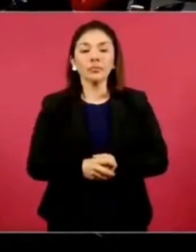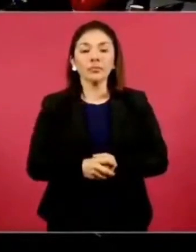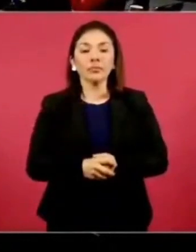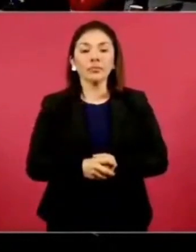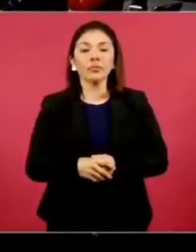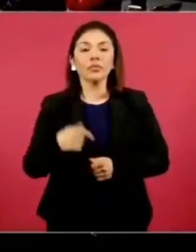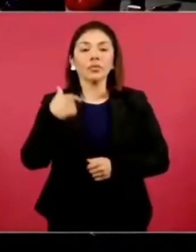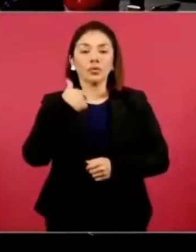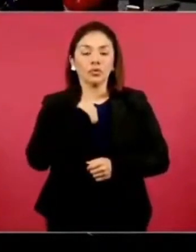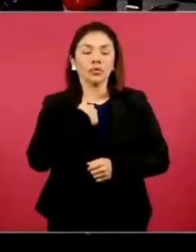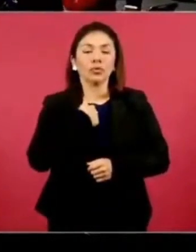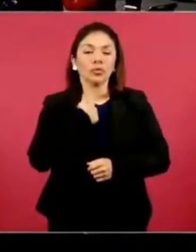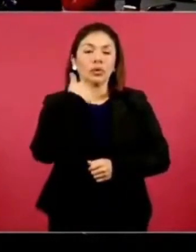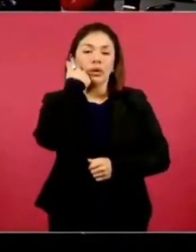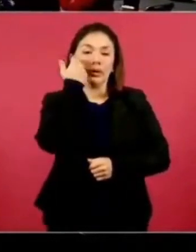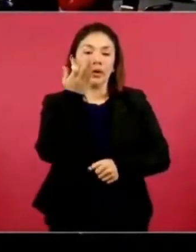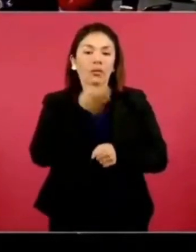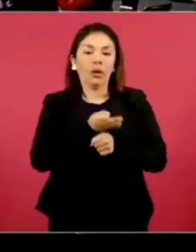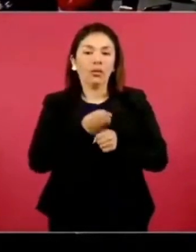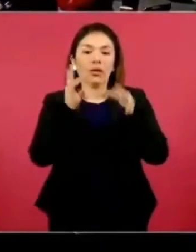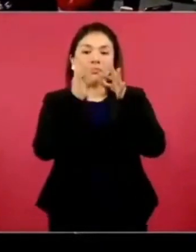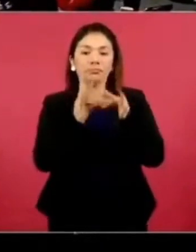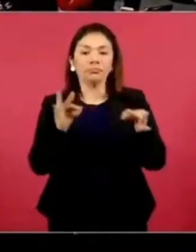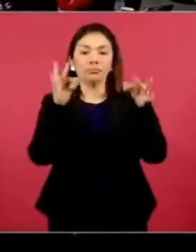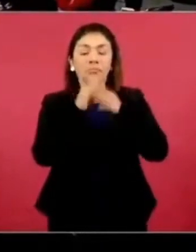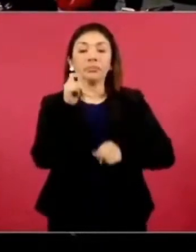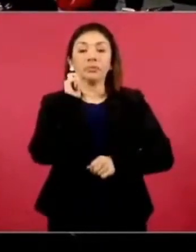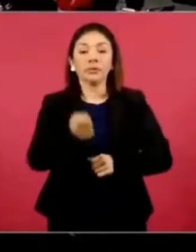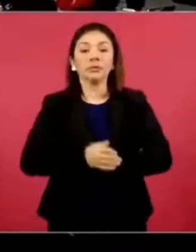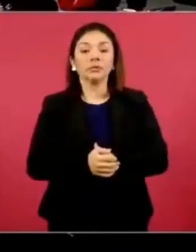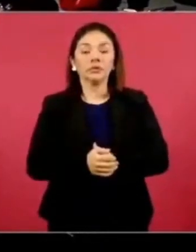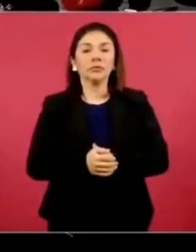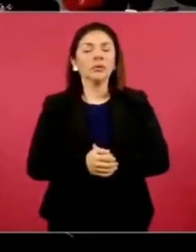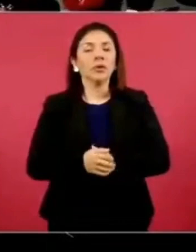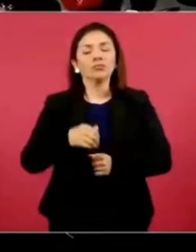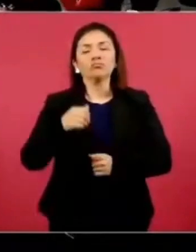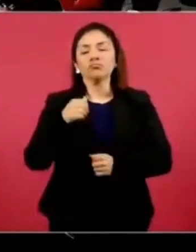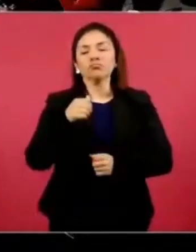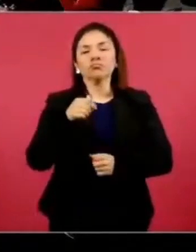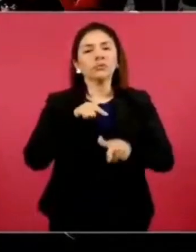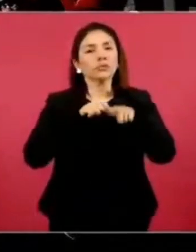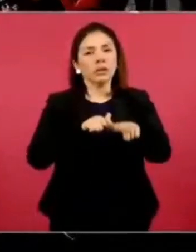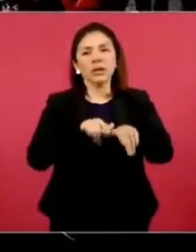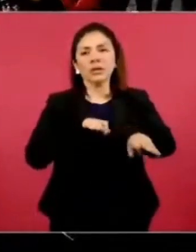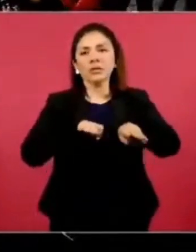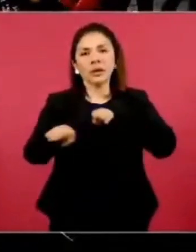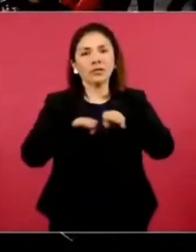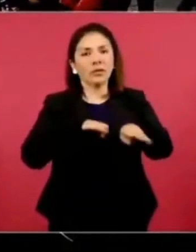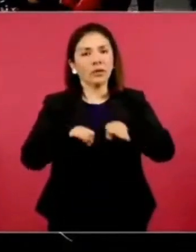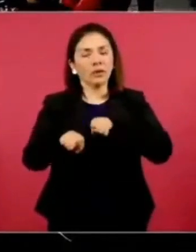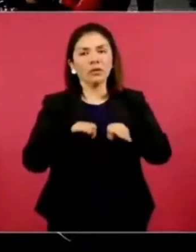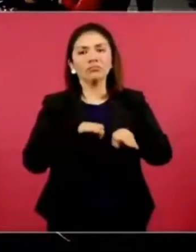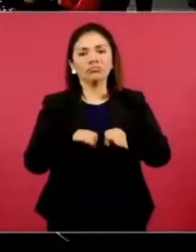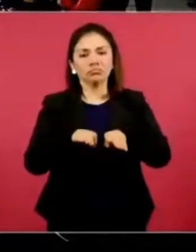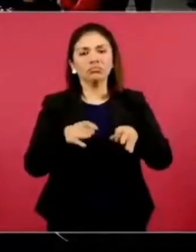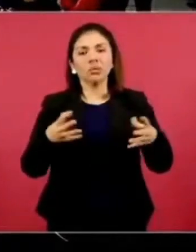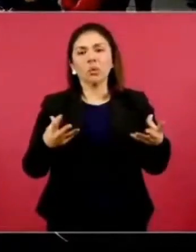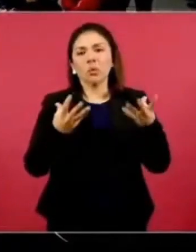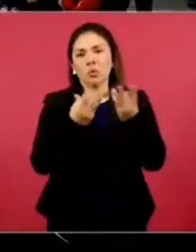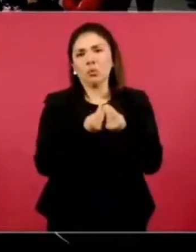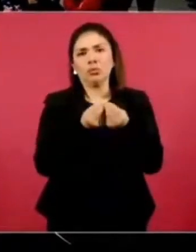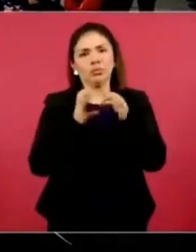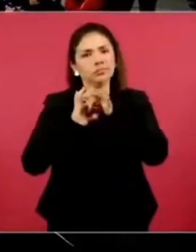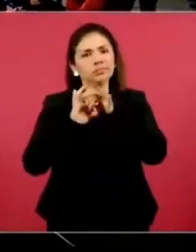dar a conocer el que estamos trabajando de manera